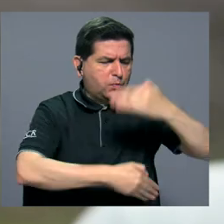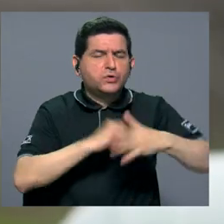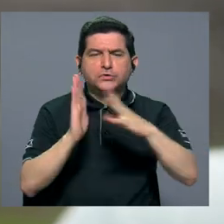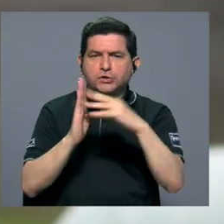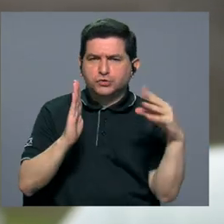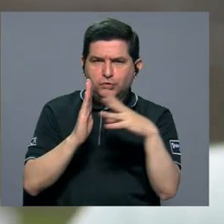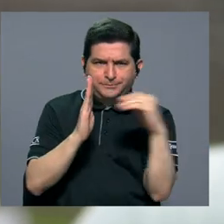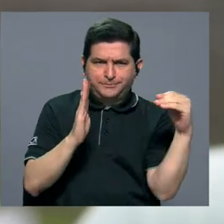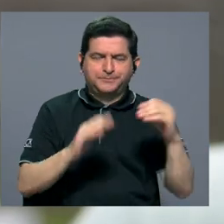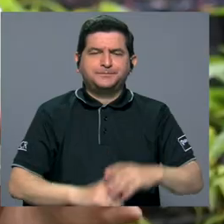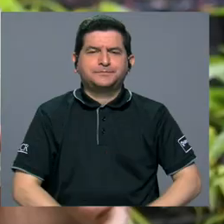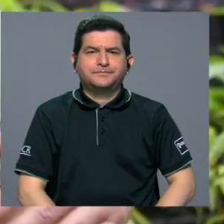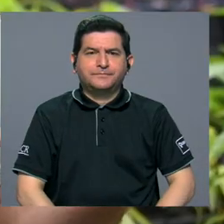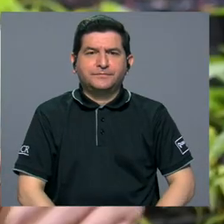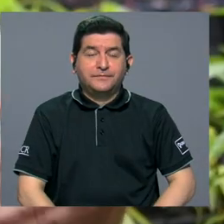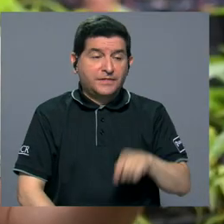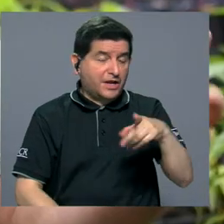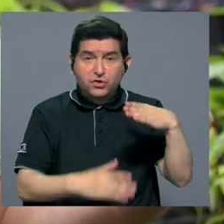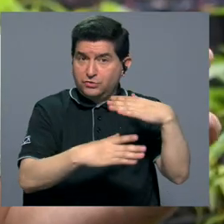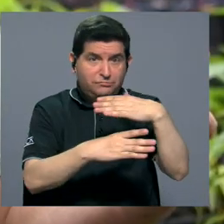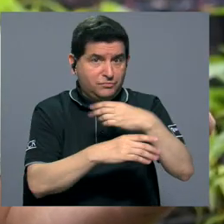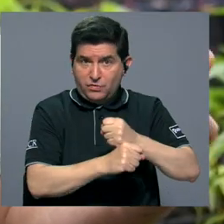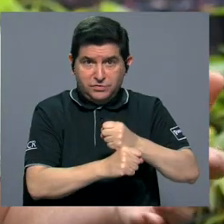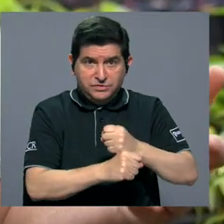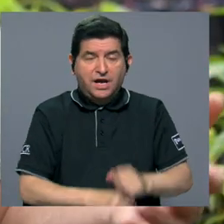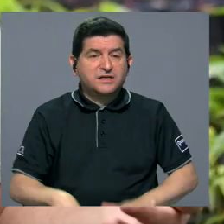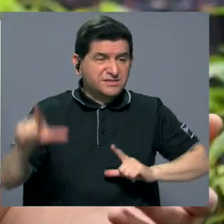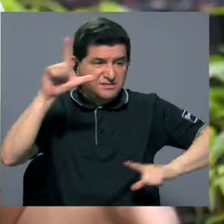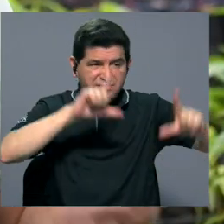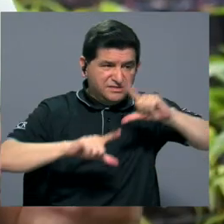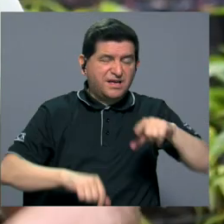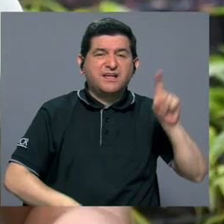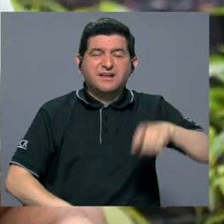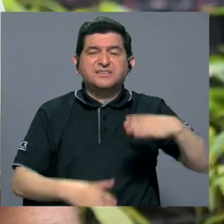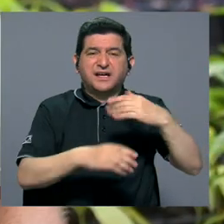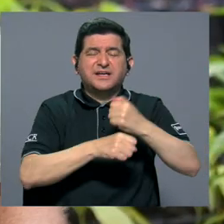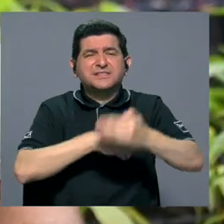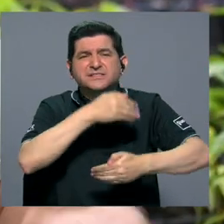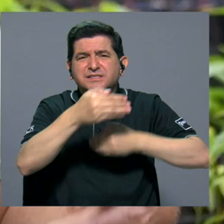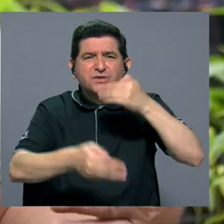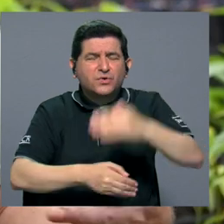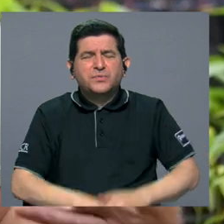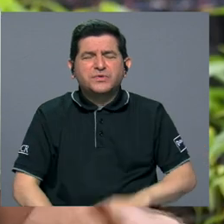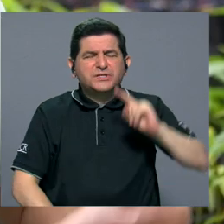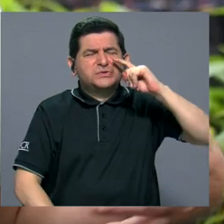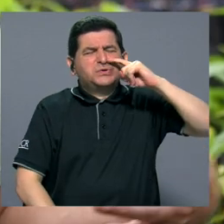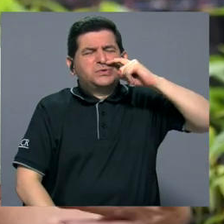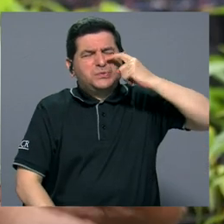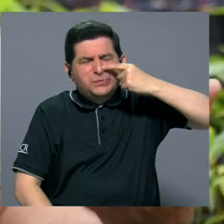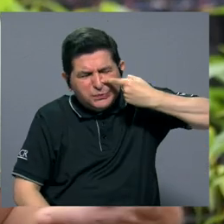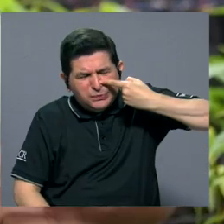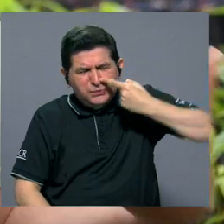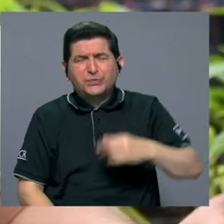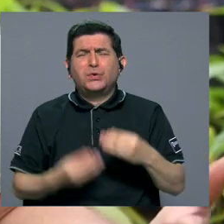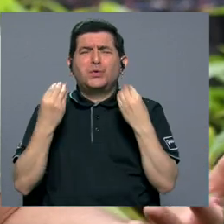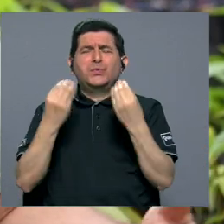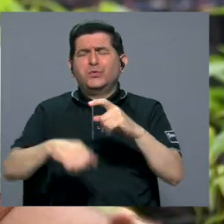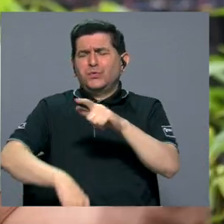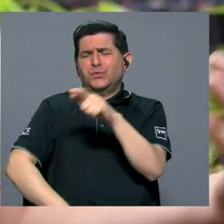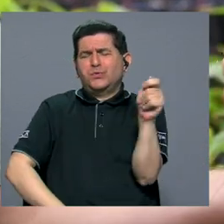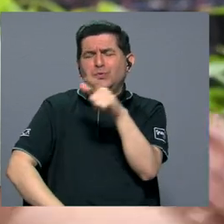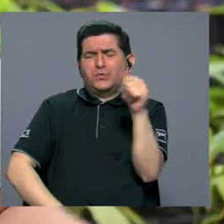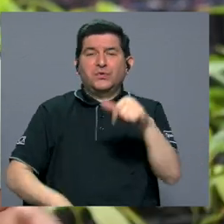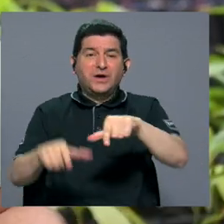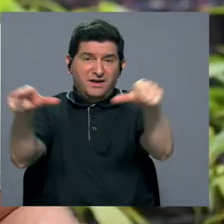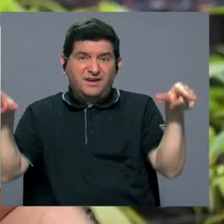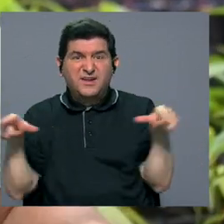de clonación, que si no se hace en laboratorio se tiene que hacer un proceso que es muy tedioso y que dura muchos meses a